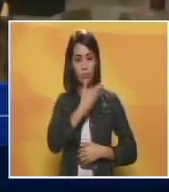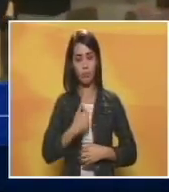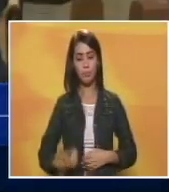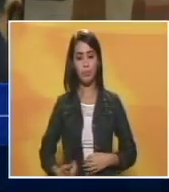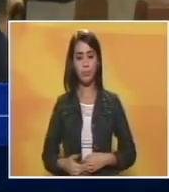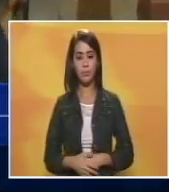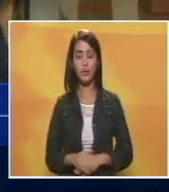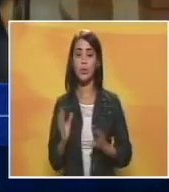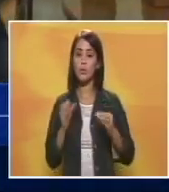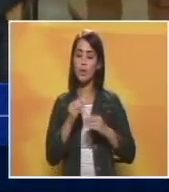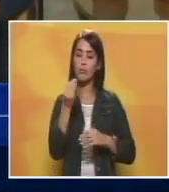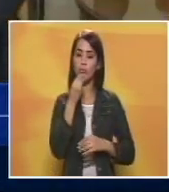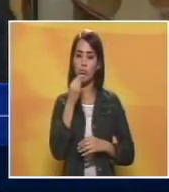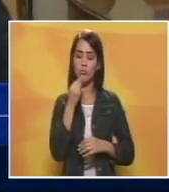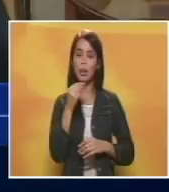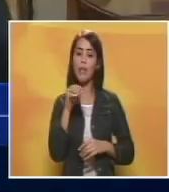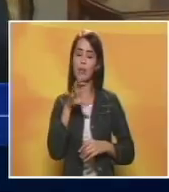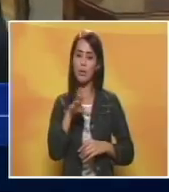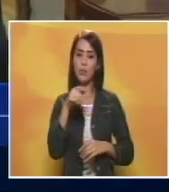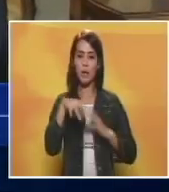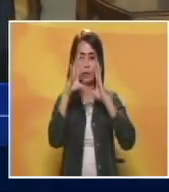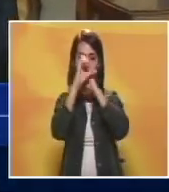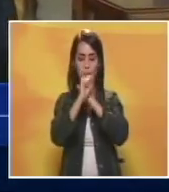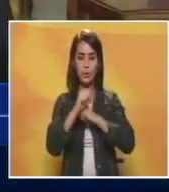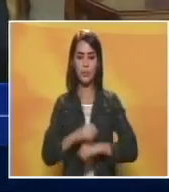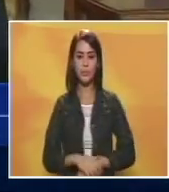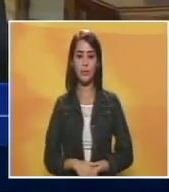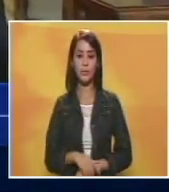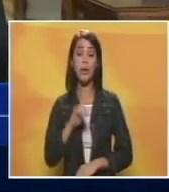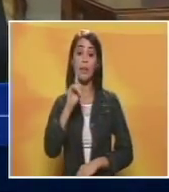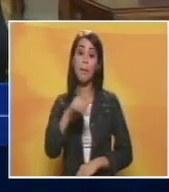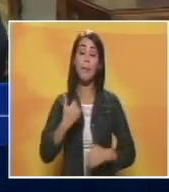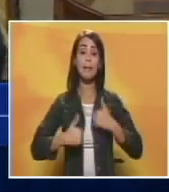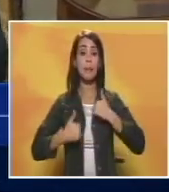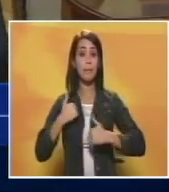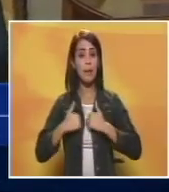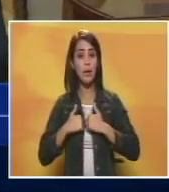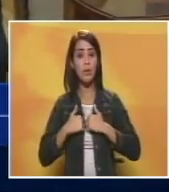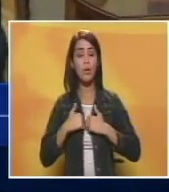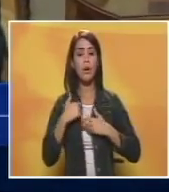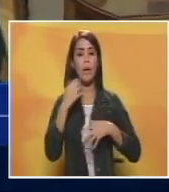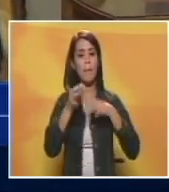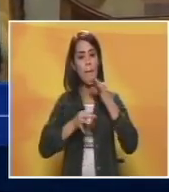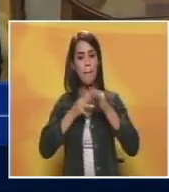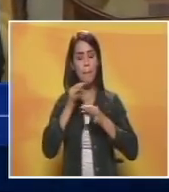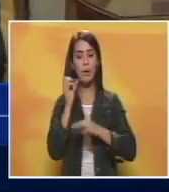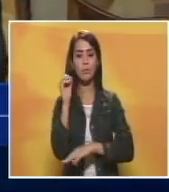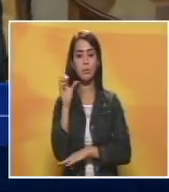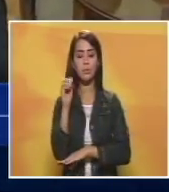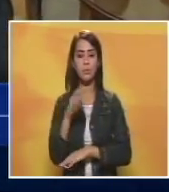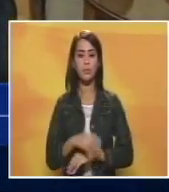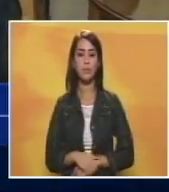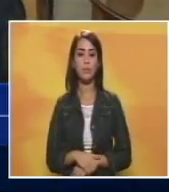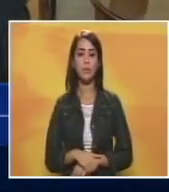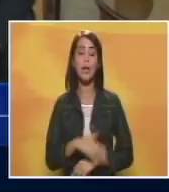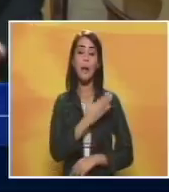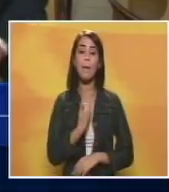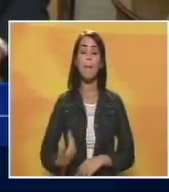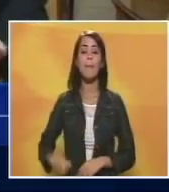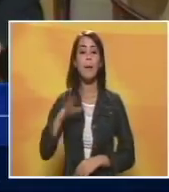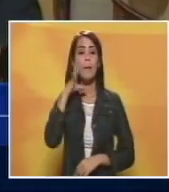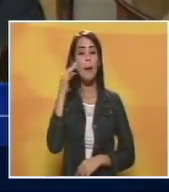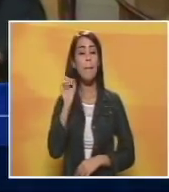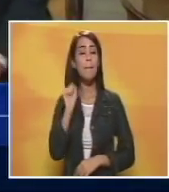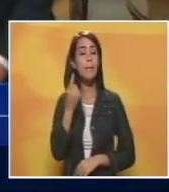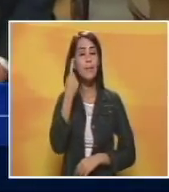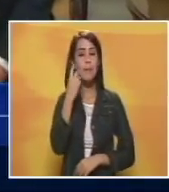Estado y una cena de Estado esta misma noche. También este miércoles dará un discurso ante el Congreso. El mandatario francés es el